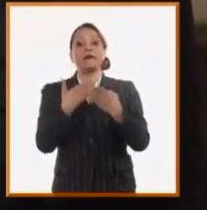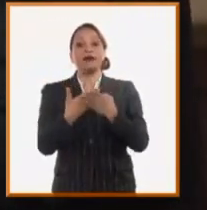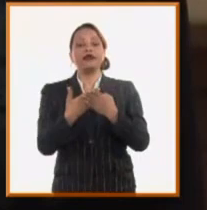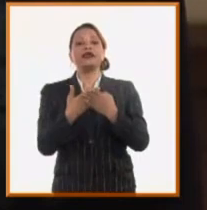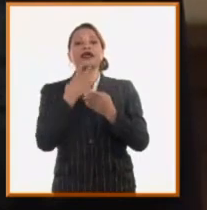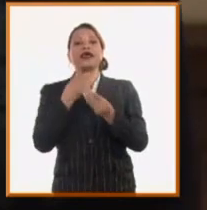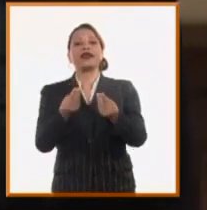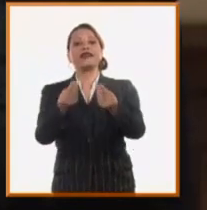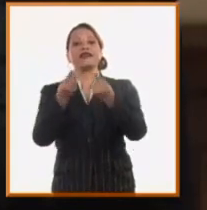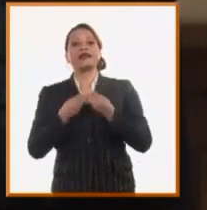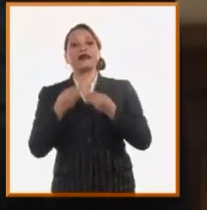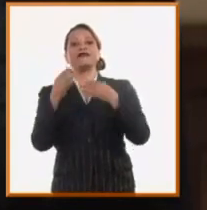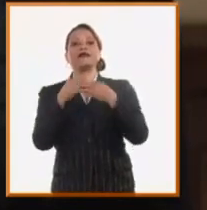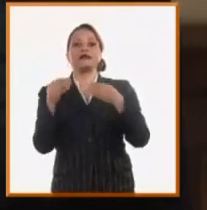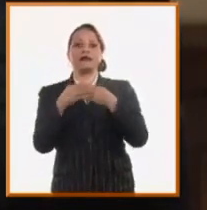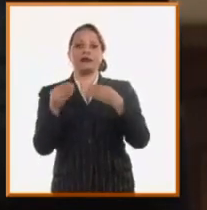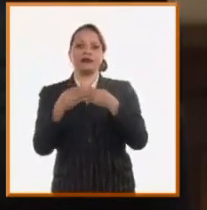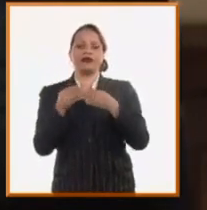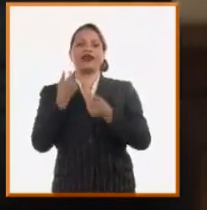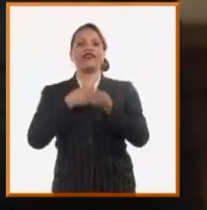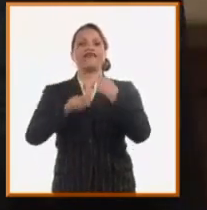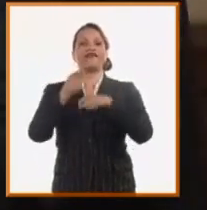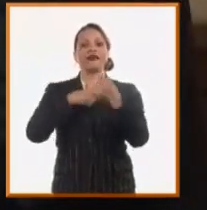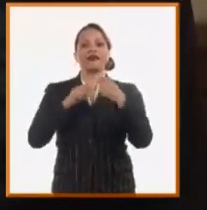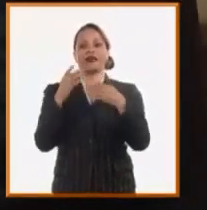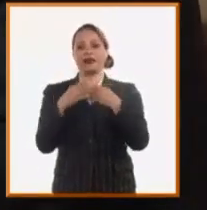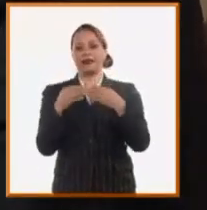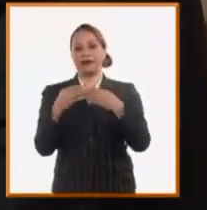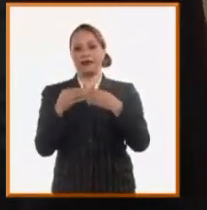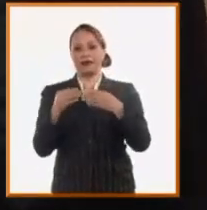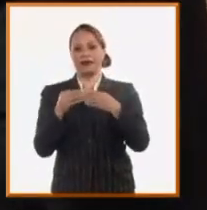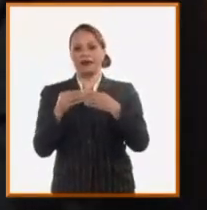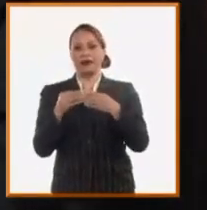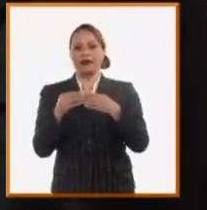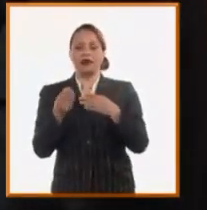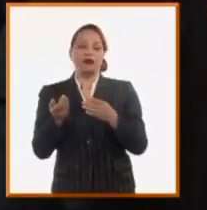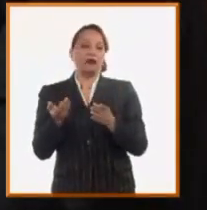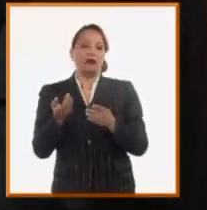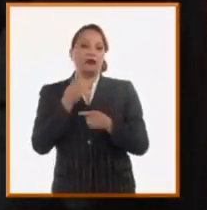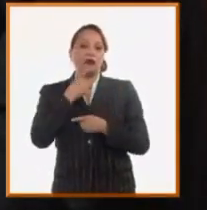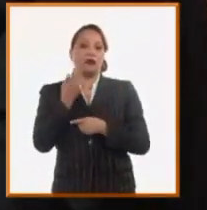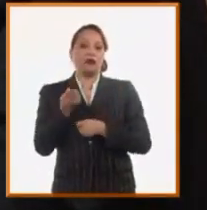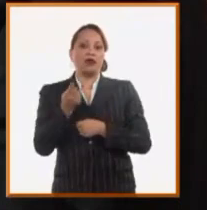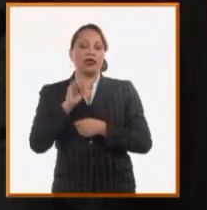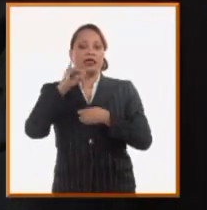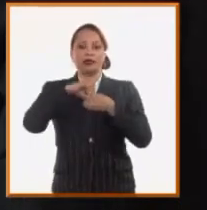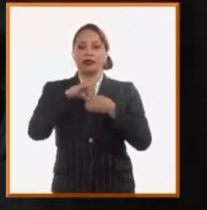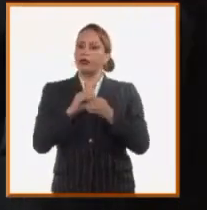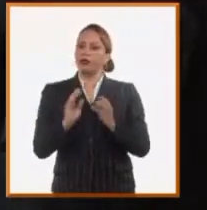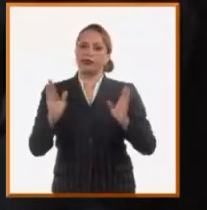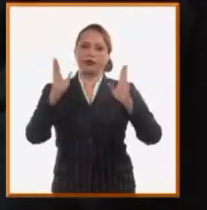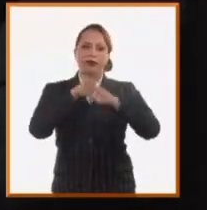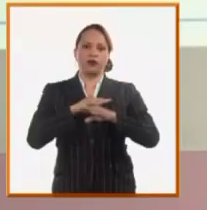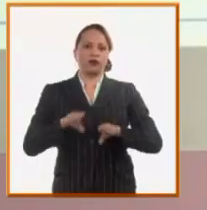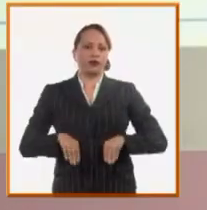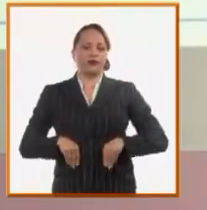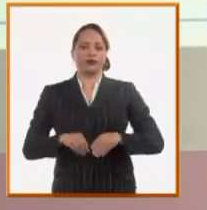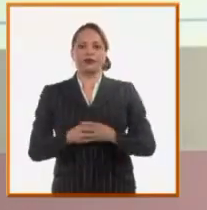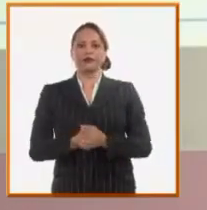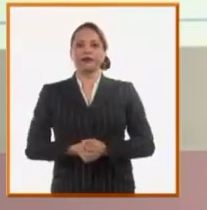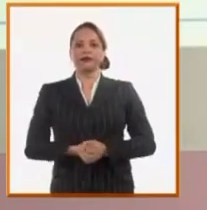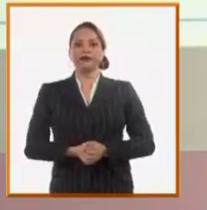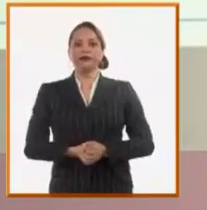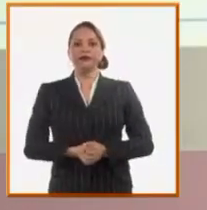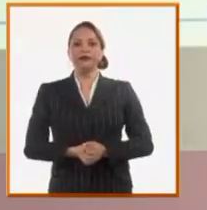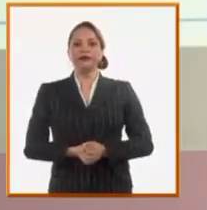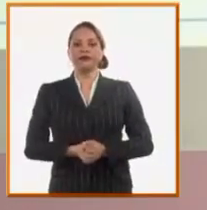generen directamente esas divisas por ingresos provenientes del exterior y no habrá por transacciones internas en el país,